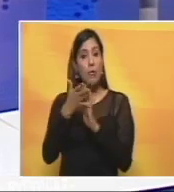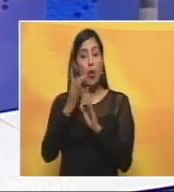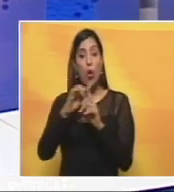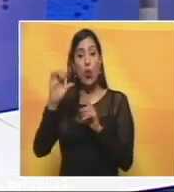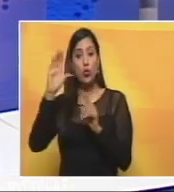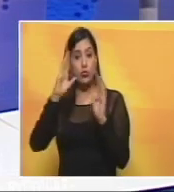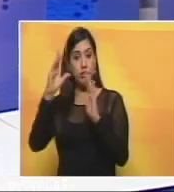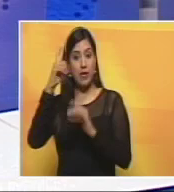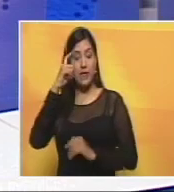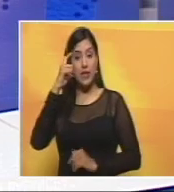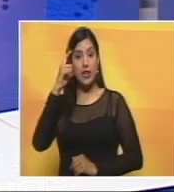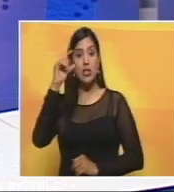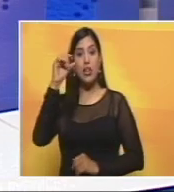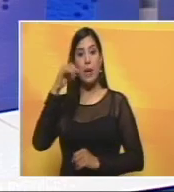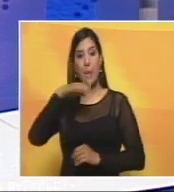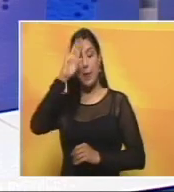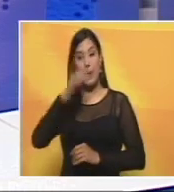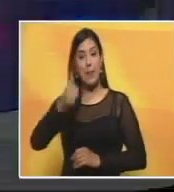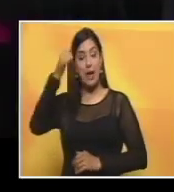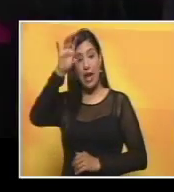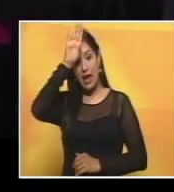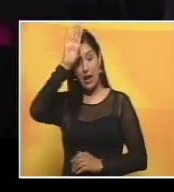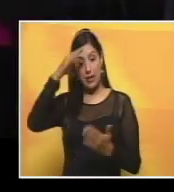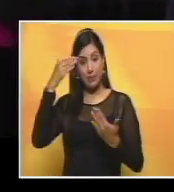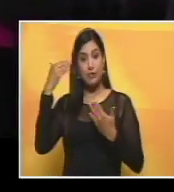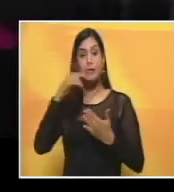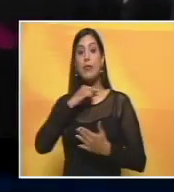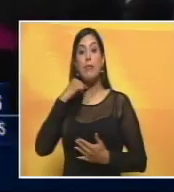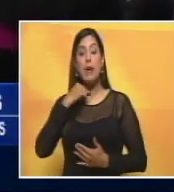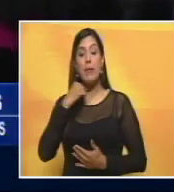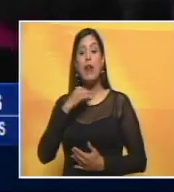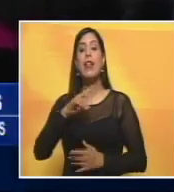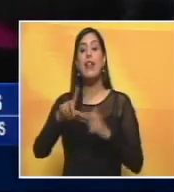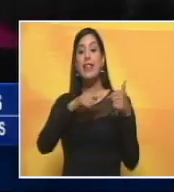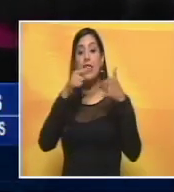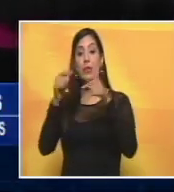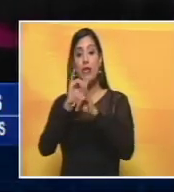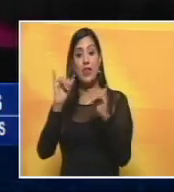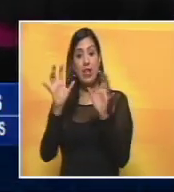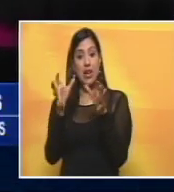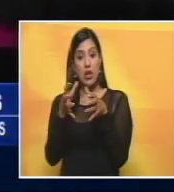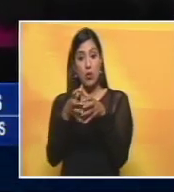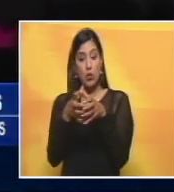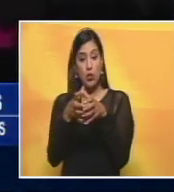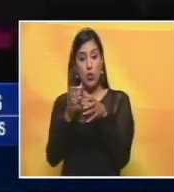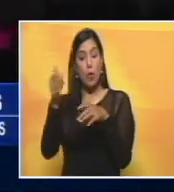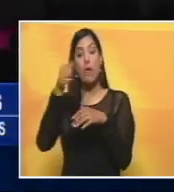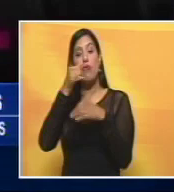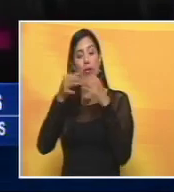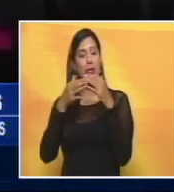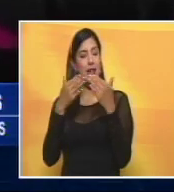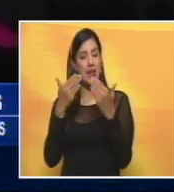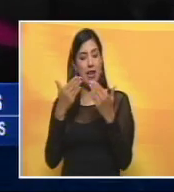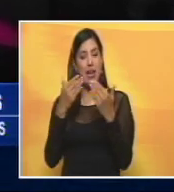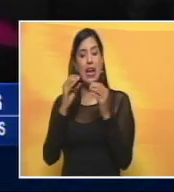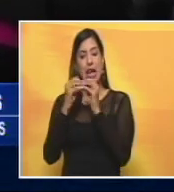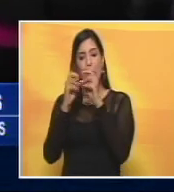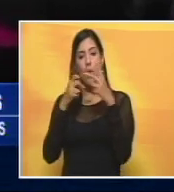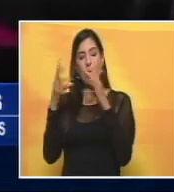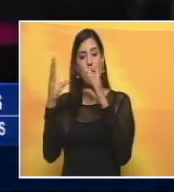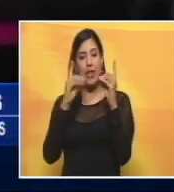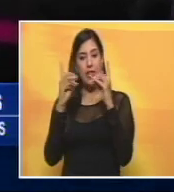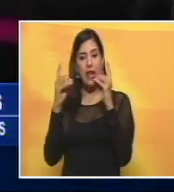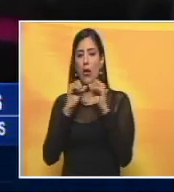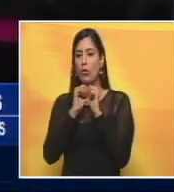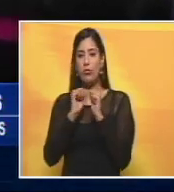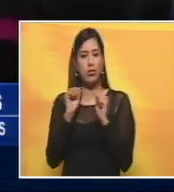fuera de la agenda del Sumo Pontífice. El cardenal Jorge Urosa Sabino, luego de la reunión con el Sumo Pontífice, dijo que implementar un diálogo